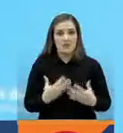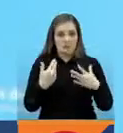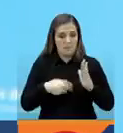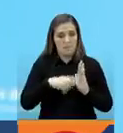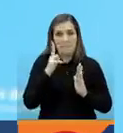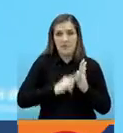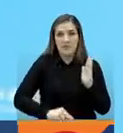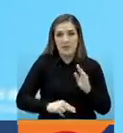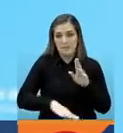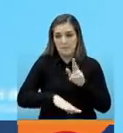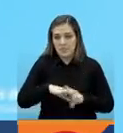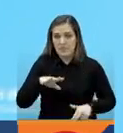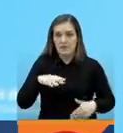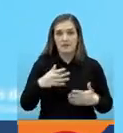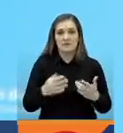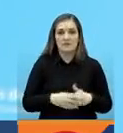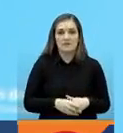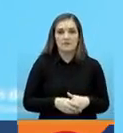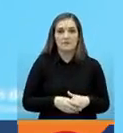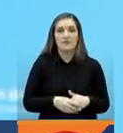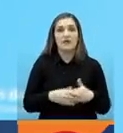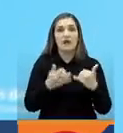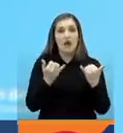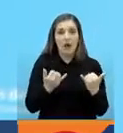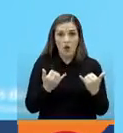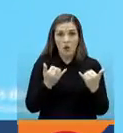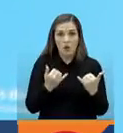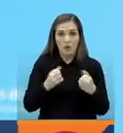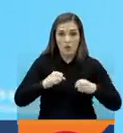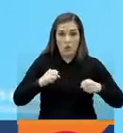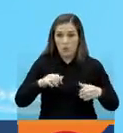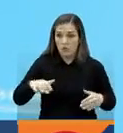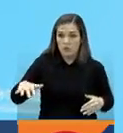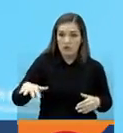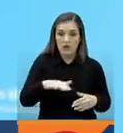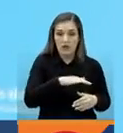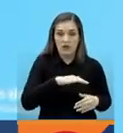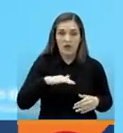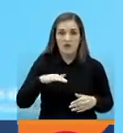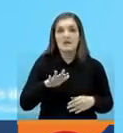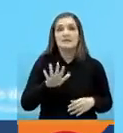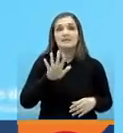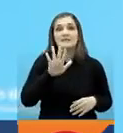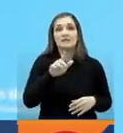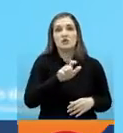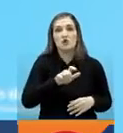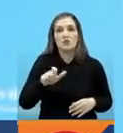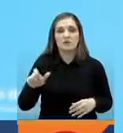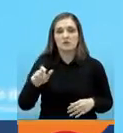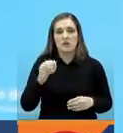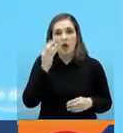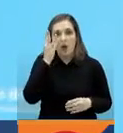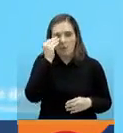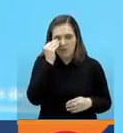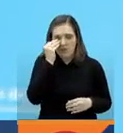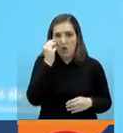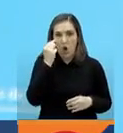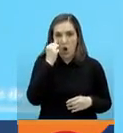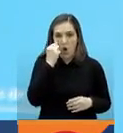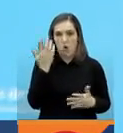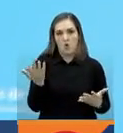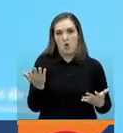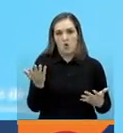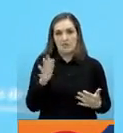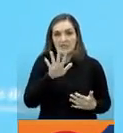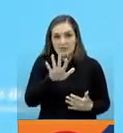Hay hoy en la ciudad 5 personas que ya perdieron alguno de sus ojos, hay 3 personas que ya perdieron